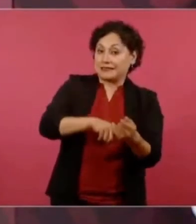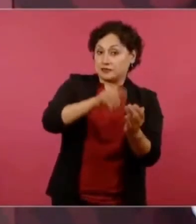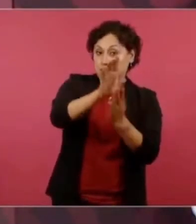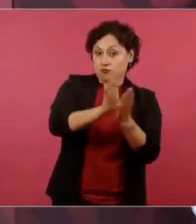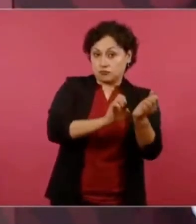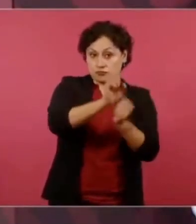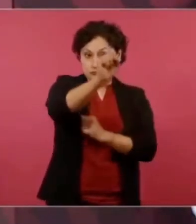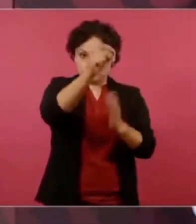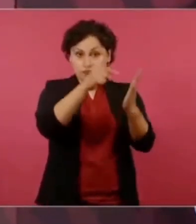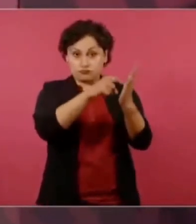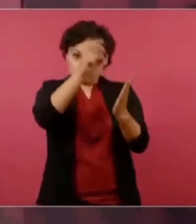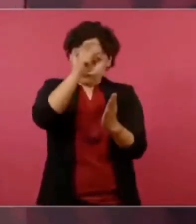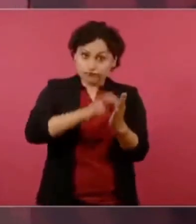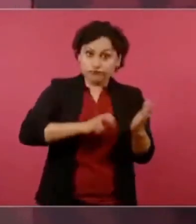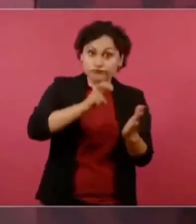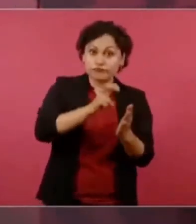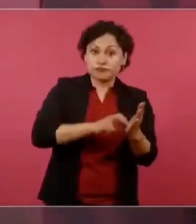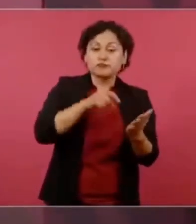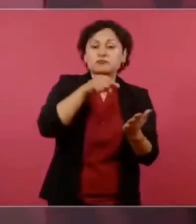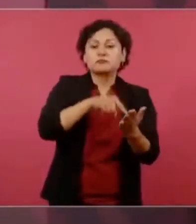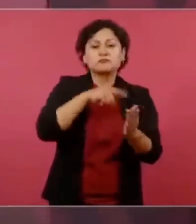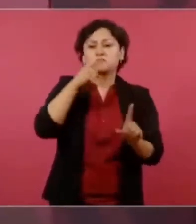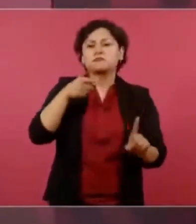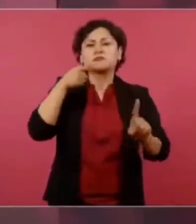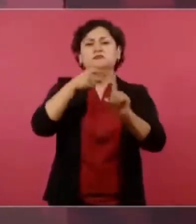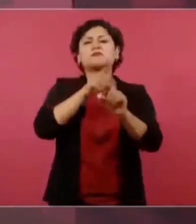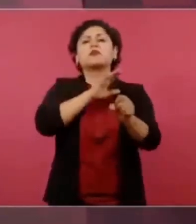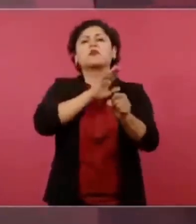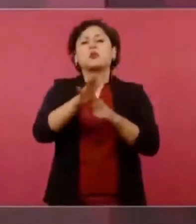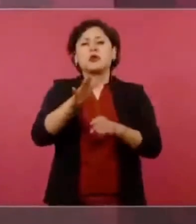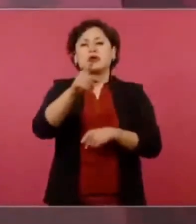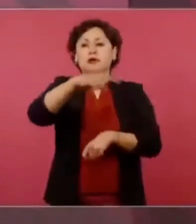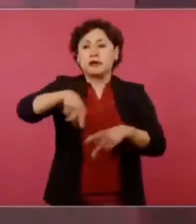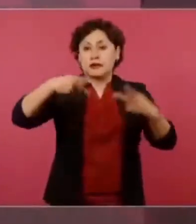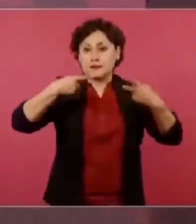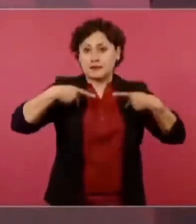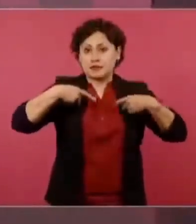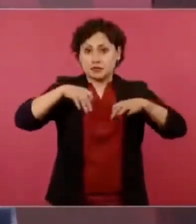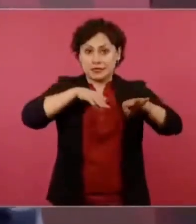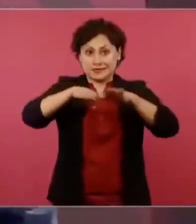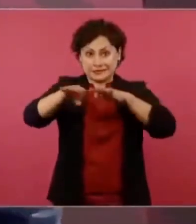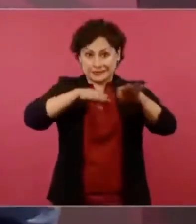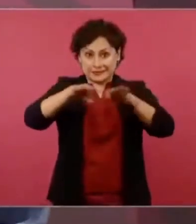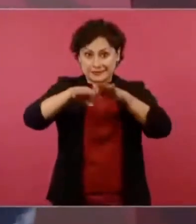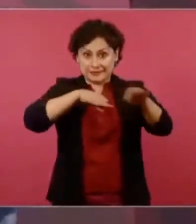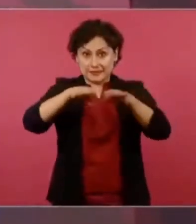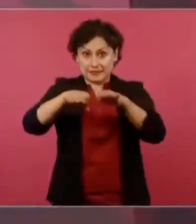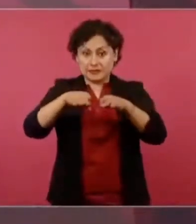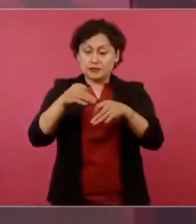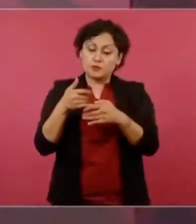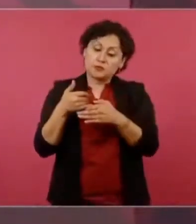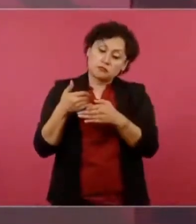para que el trabajador, al pensionarse, no reciba